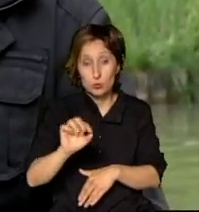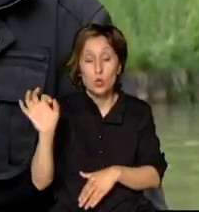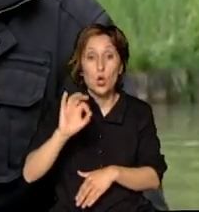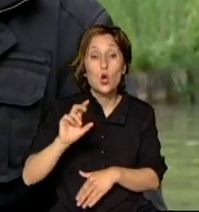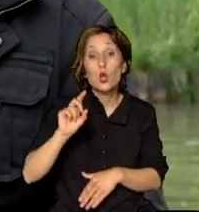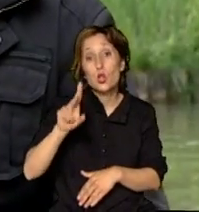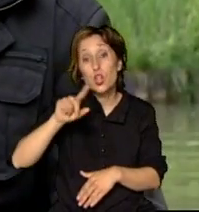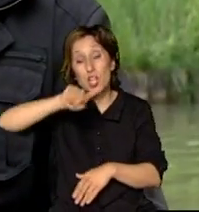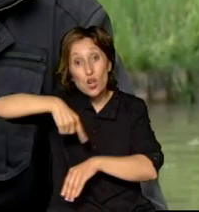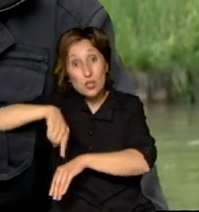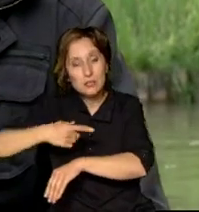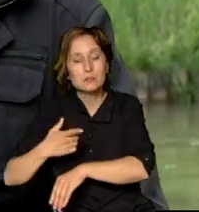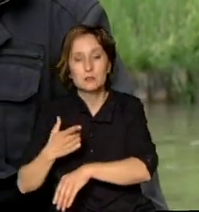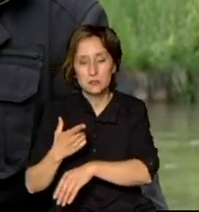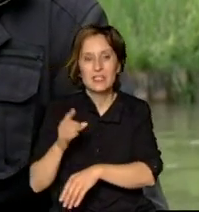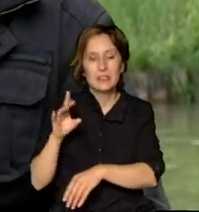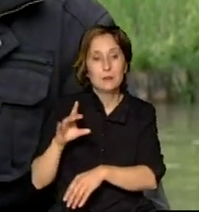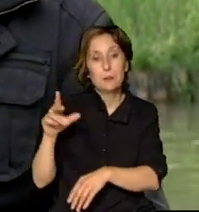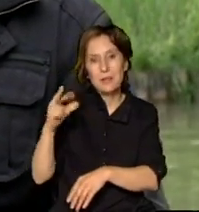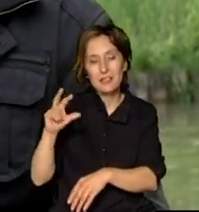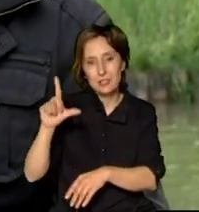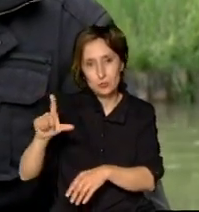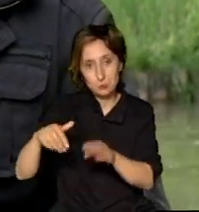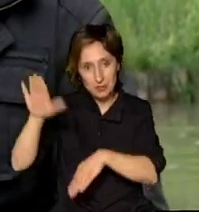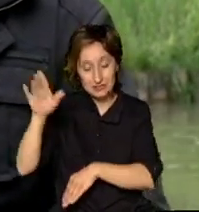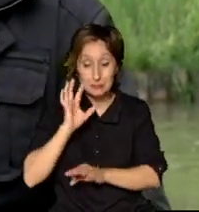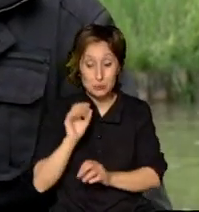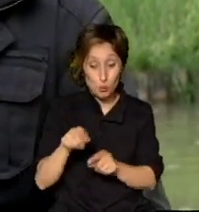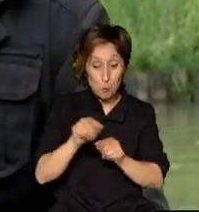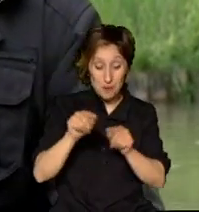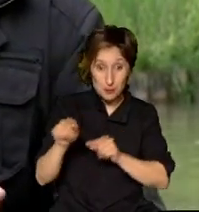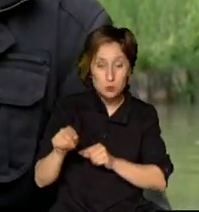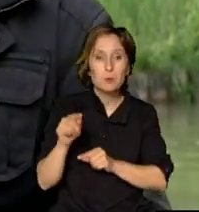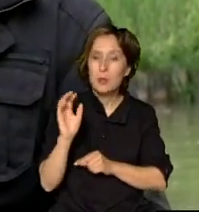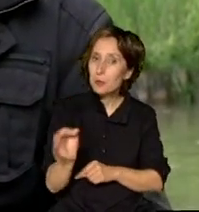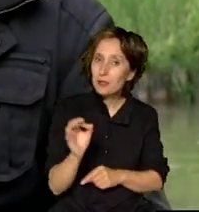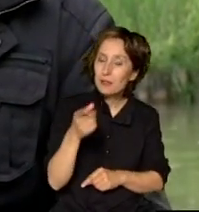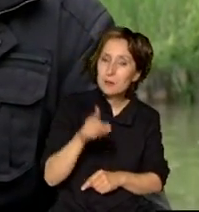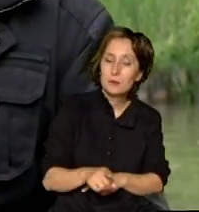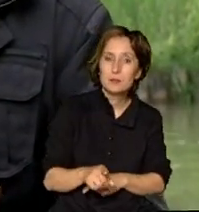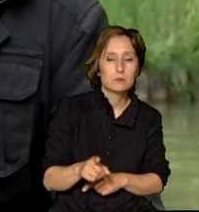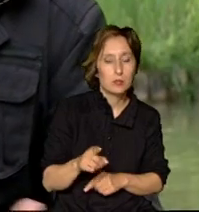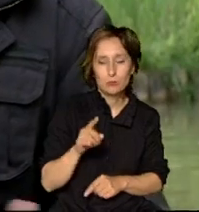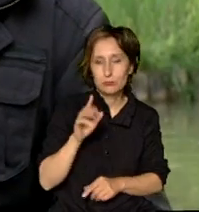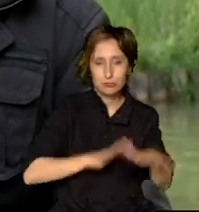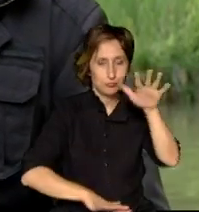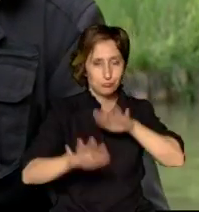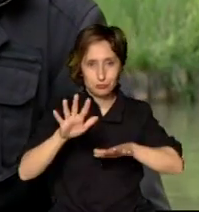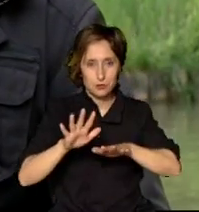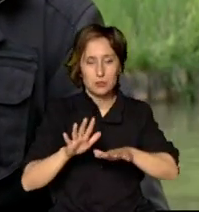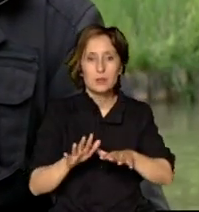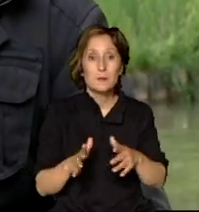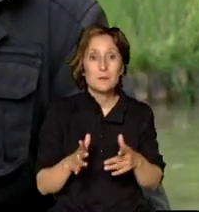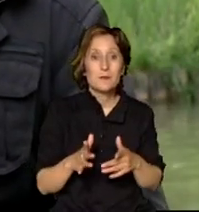en 12 horas. Esos son los umbrales que manejamos en nuestros avisos, pero sí que es verdad que esto es muy variable, ¿no? La precipitación, bueno,